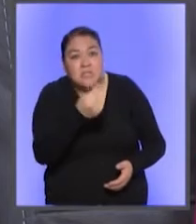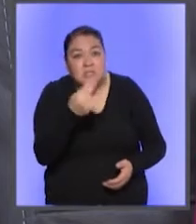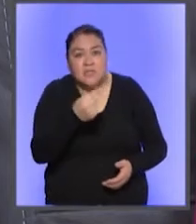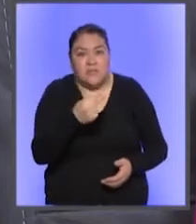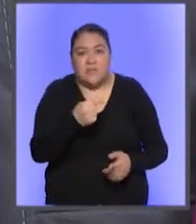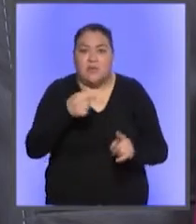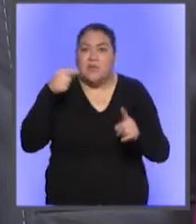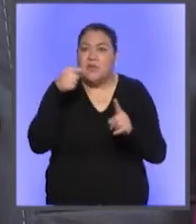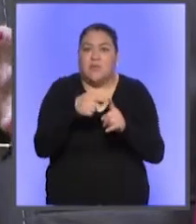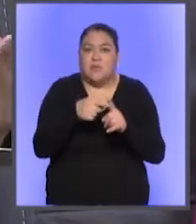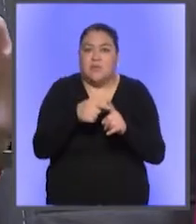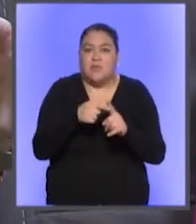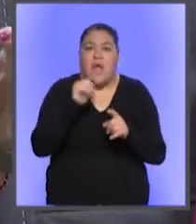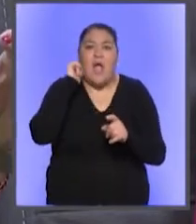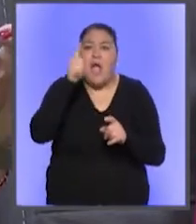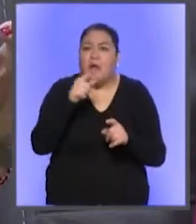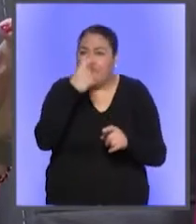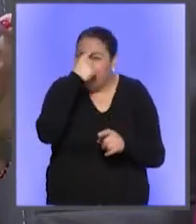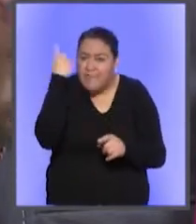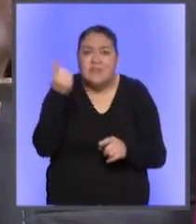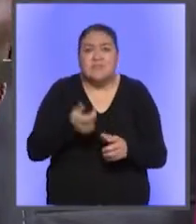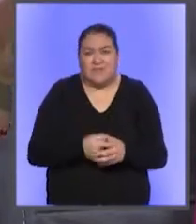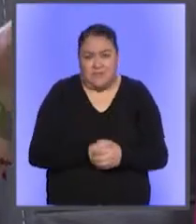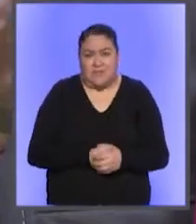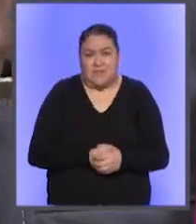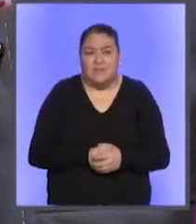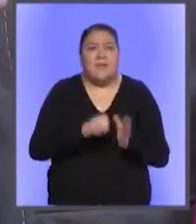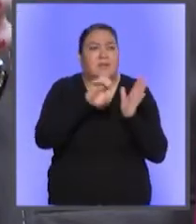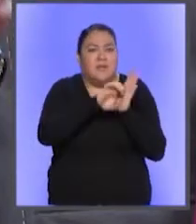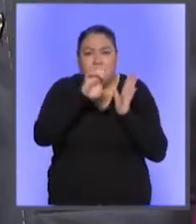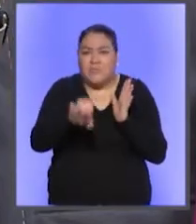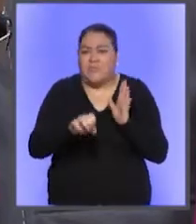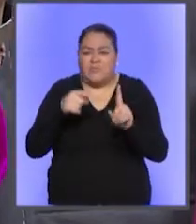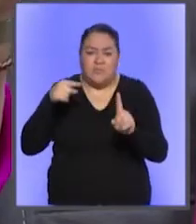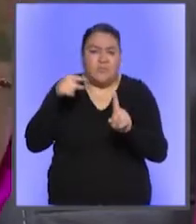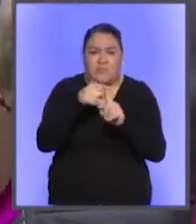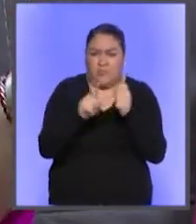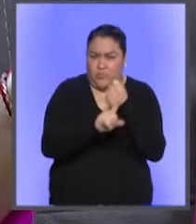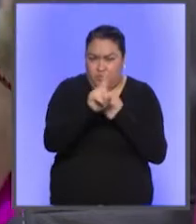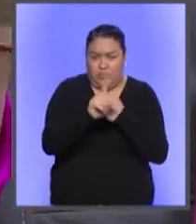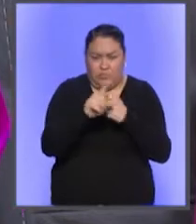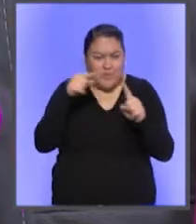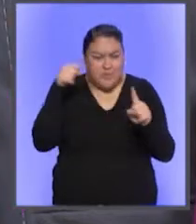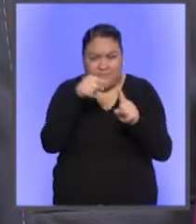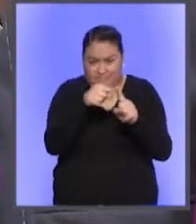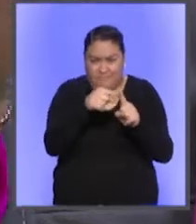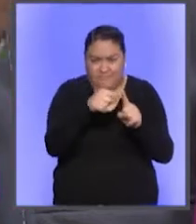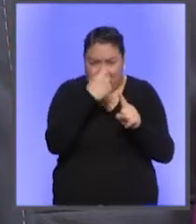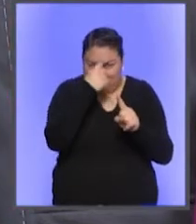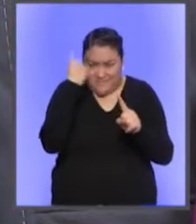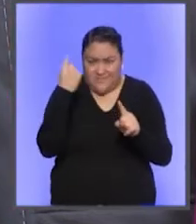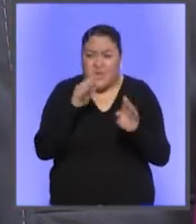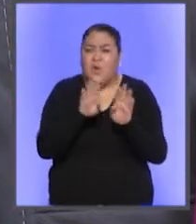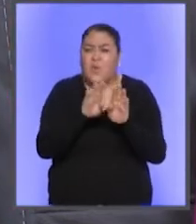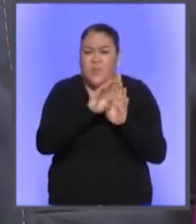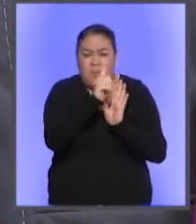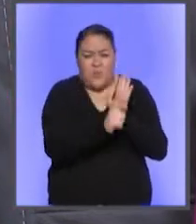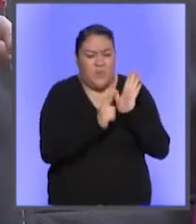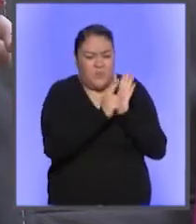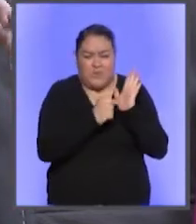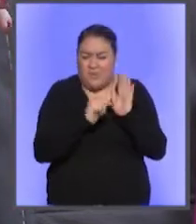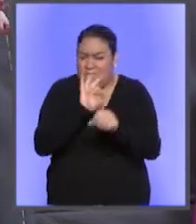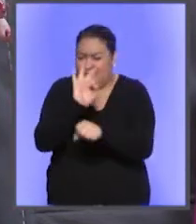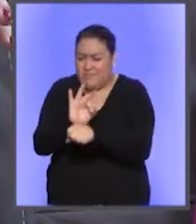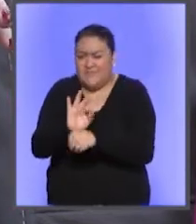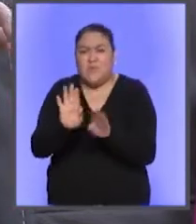nosotros eran situaciones muy técnicas situaciones que tenían que ver con problemas específicos pero que tenían que ver realmente con